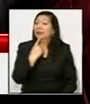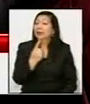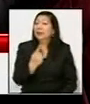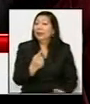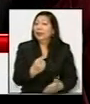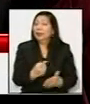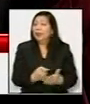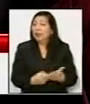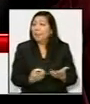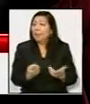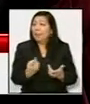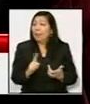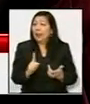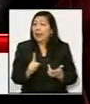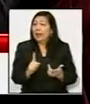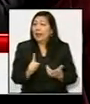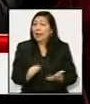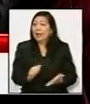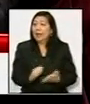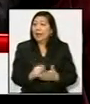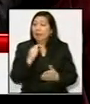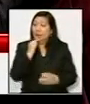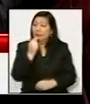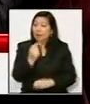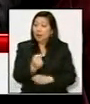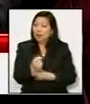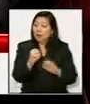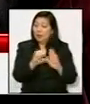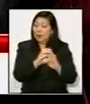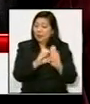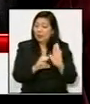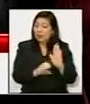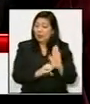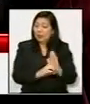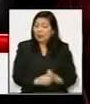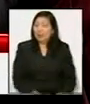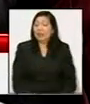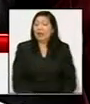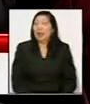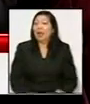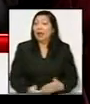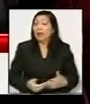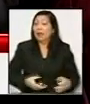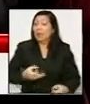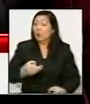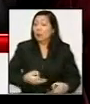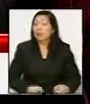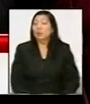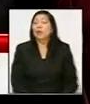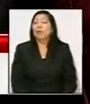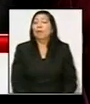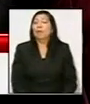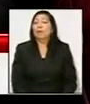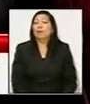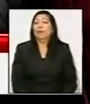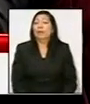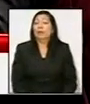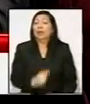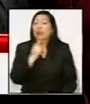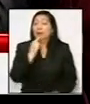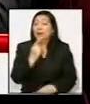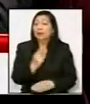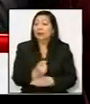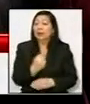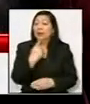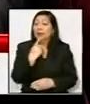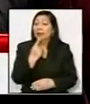que para en el caso de acusaciones constitucionales del antejuicio constitucional la acusación